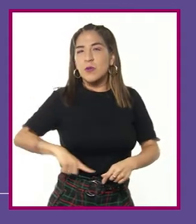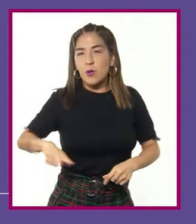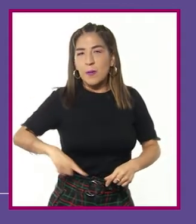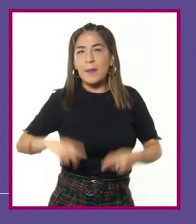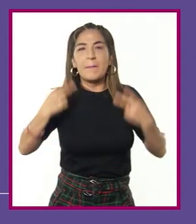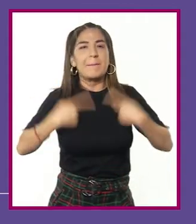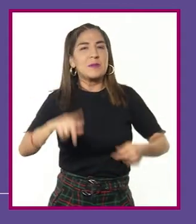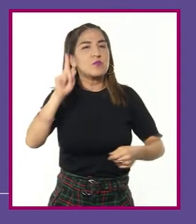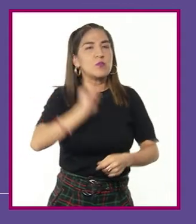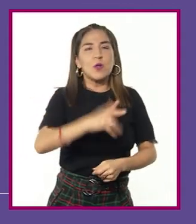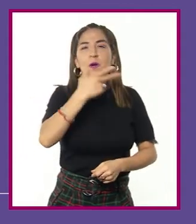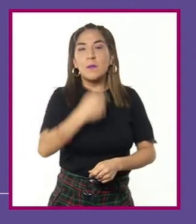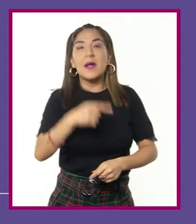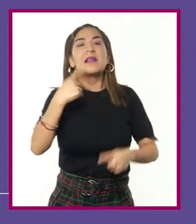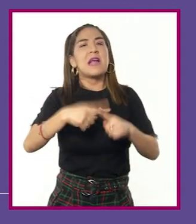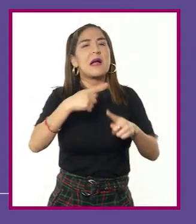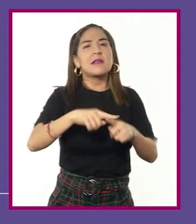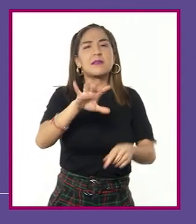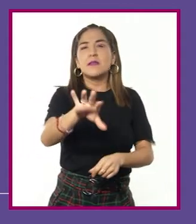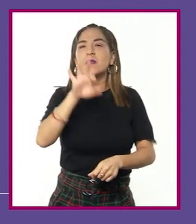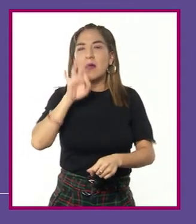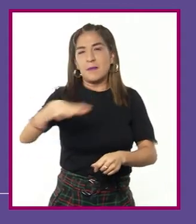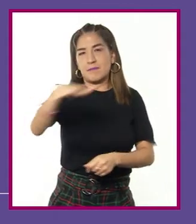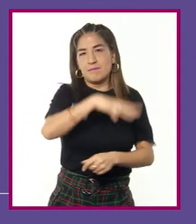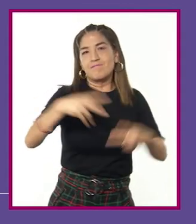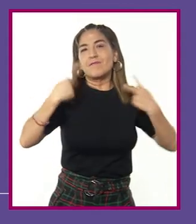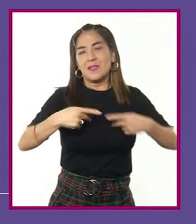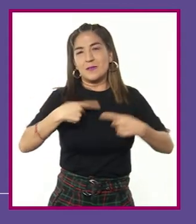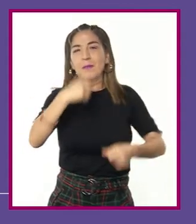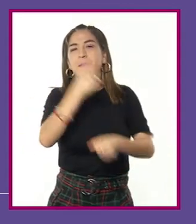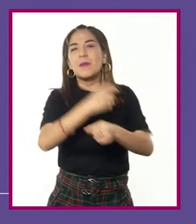gobernadora, que son elegidos por votación popular.